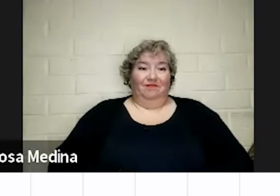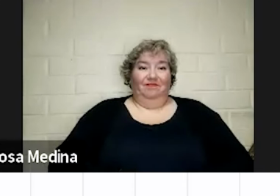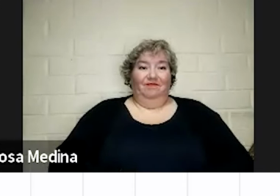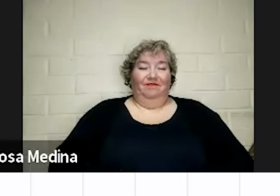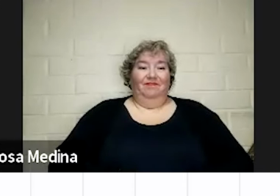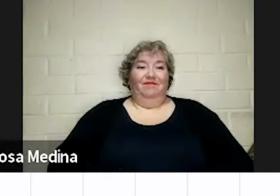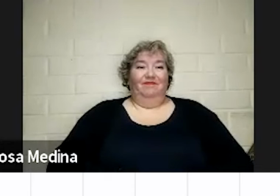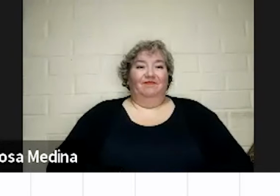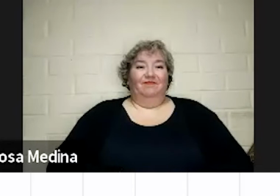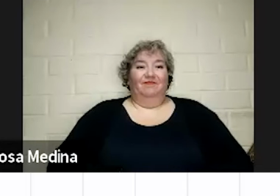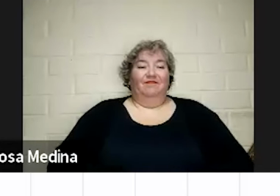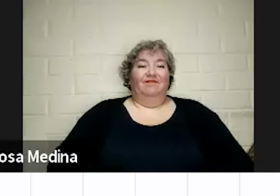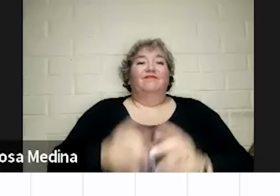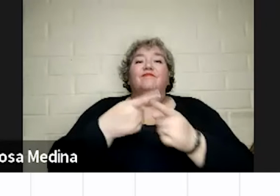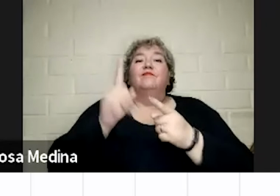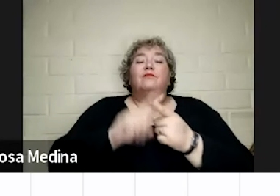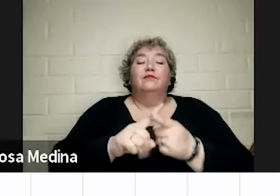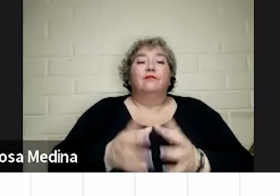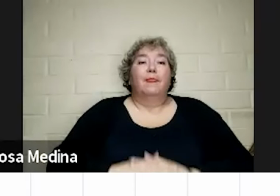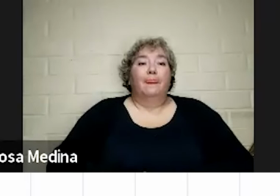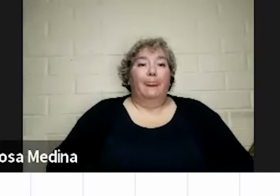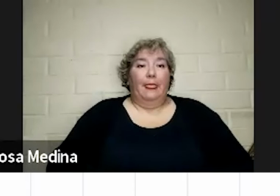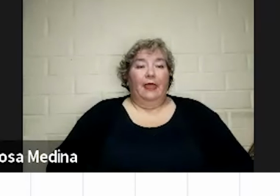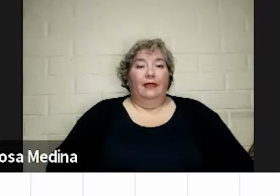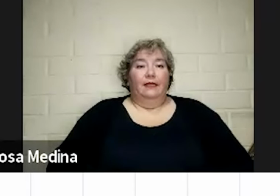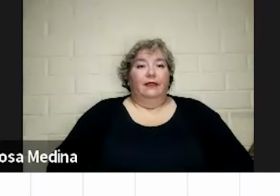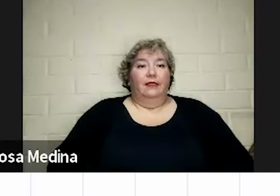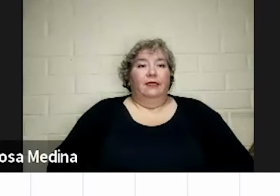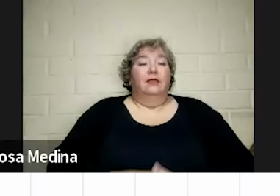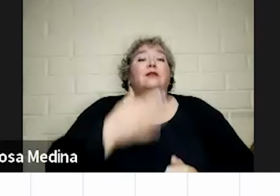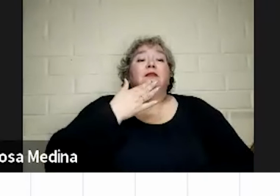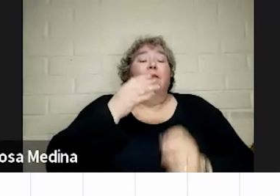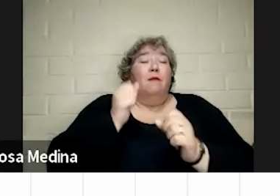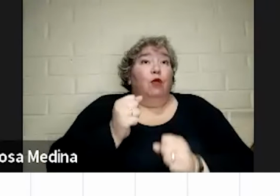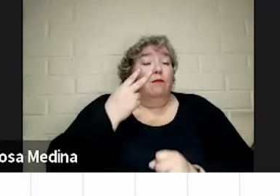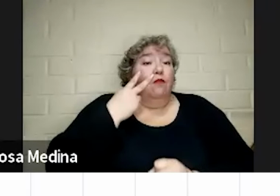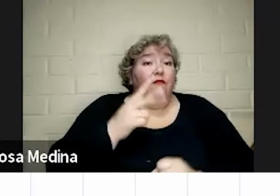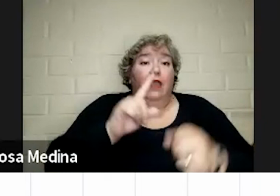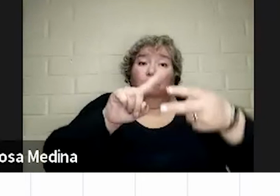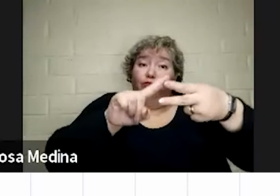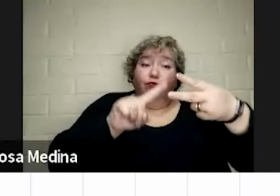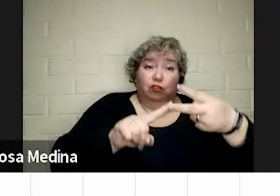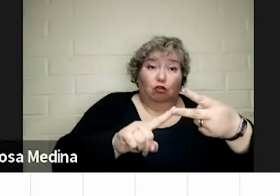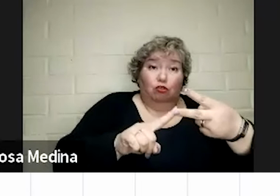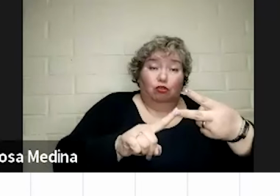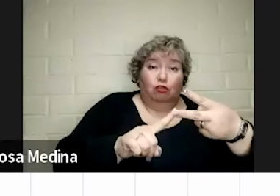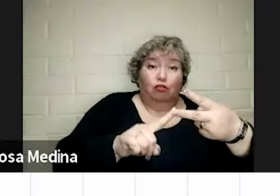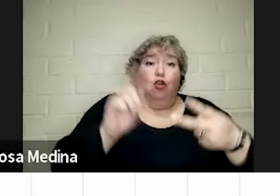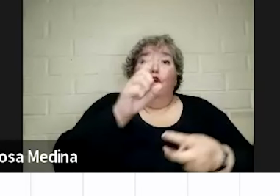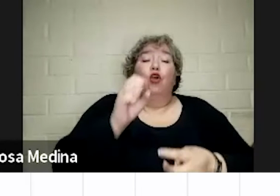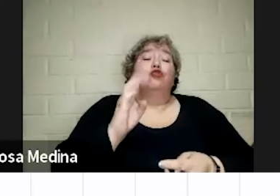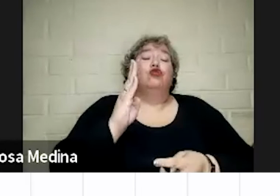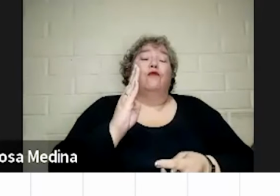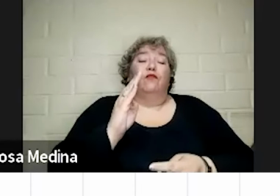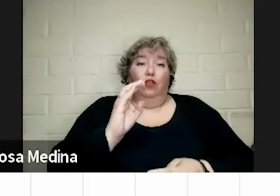Voy a pasar a la siguiente. Me quedo pegado. Podemos distinguir entre dos componentes o subcomponentes de la inhibición. Por